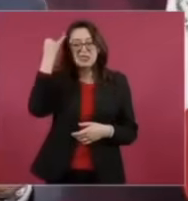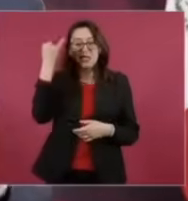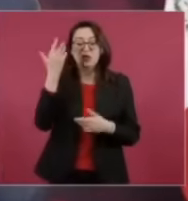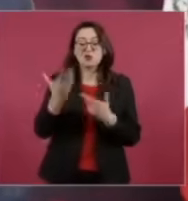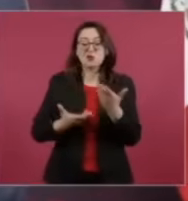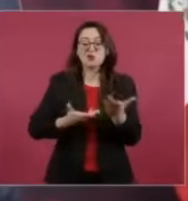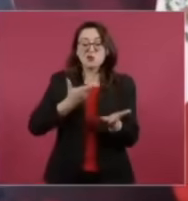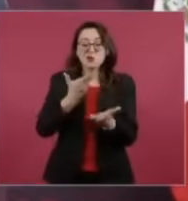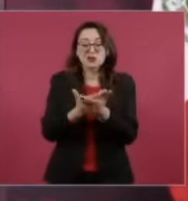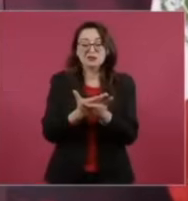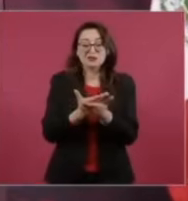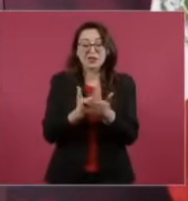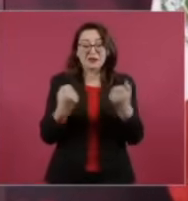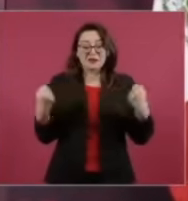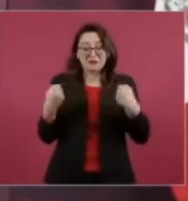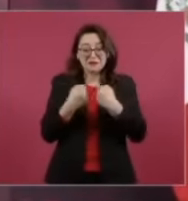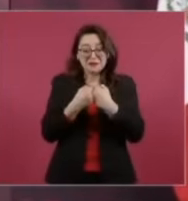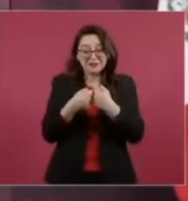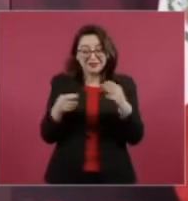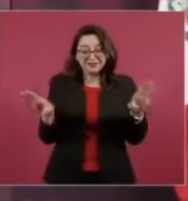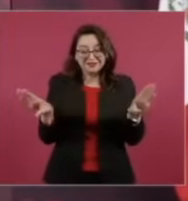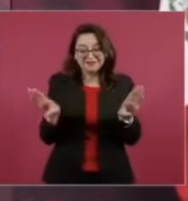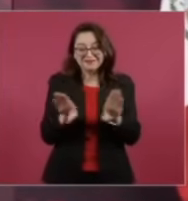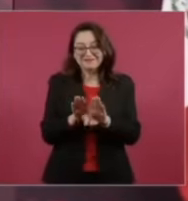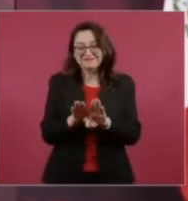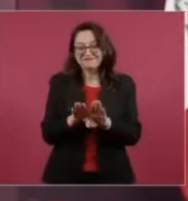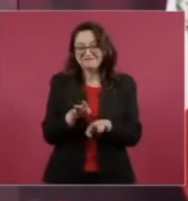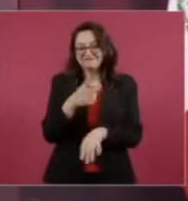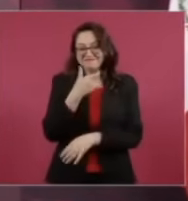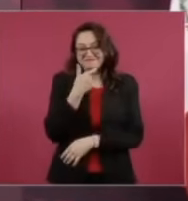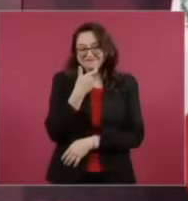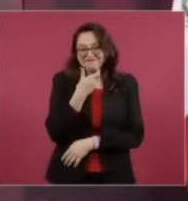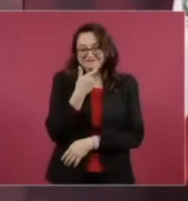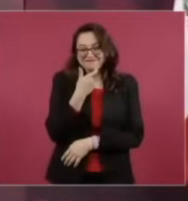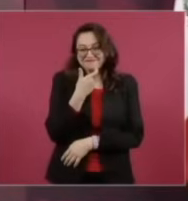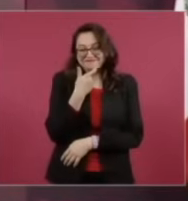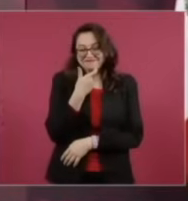frontera es como los